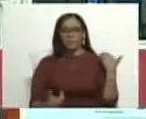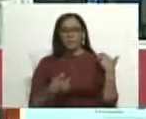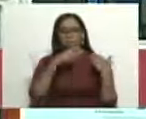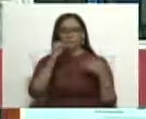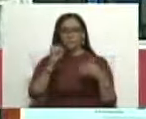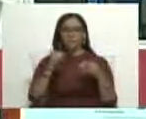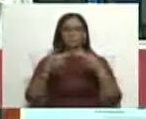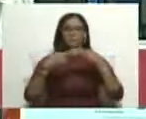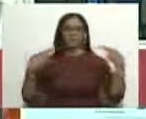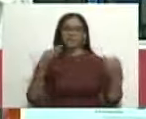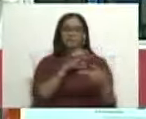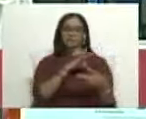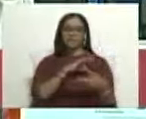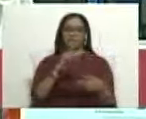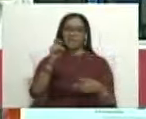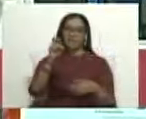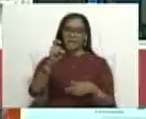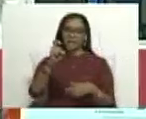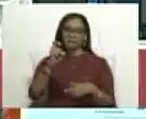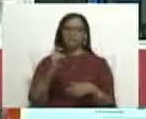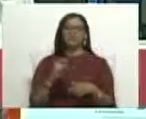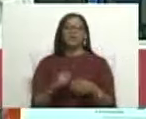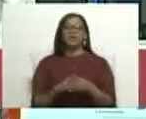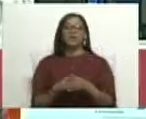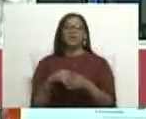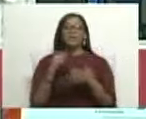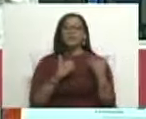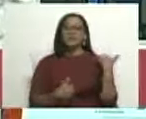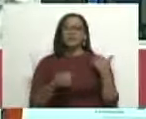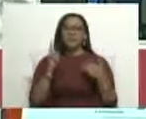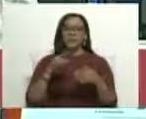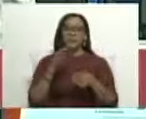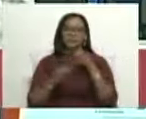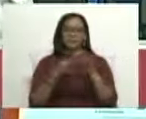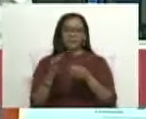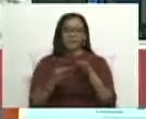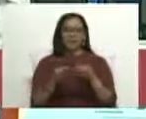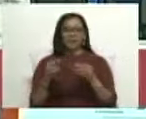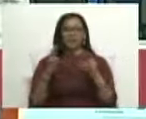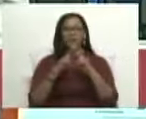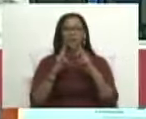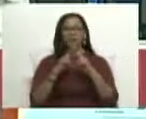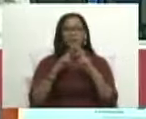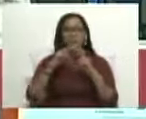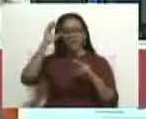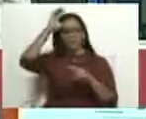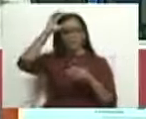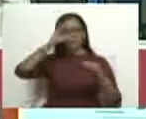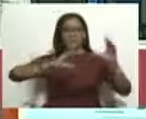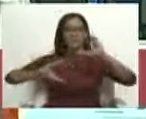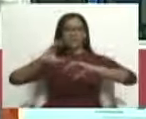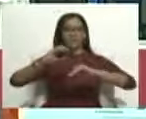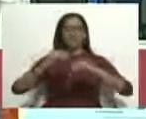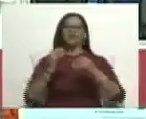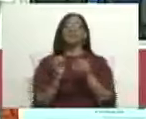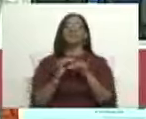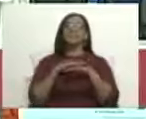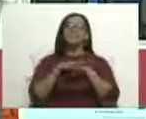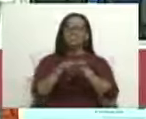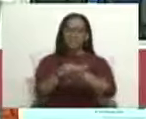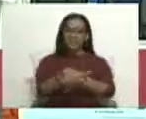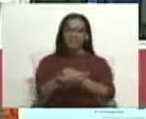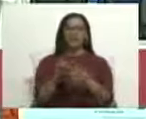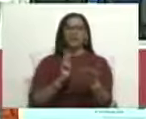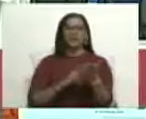red social X. El mandatario venezolano también expresaba que el conocimiento científico está integrado a la realidad venezolana